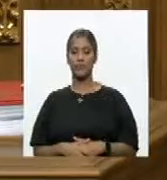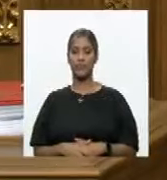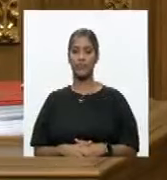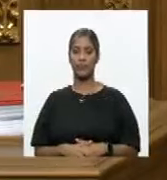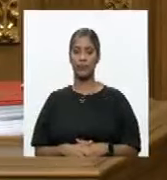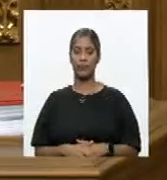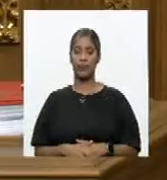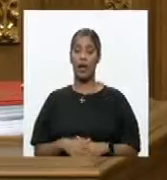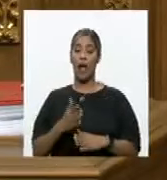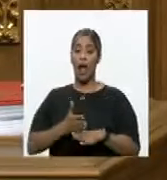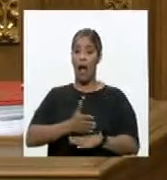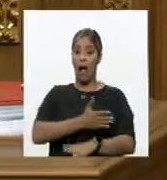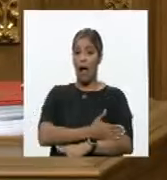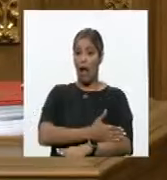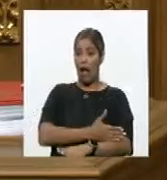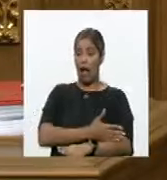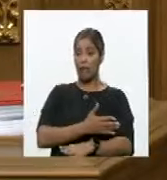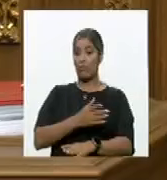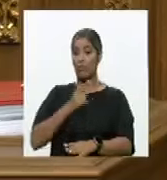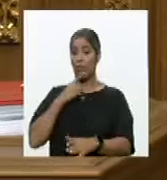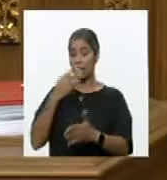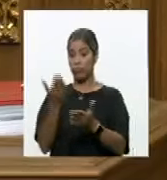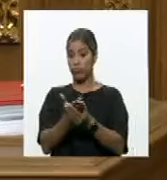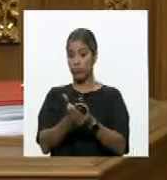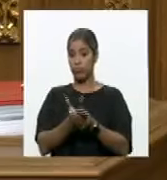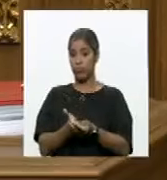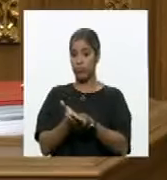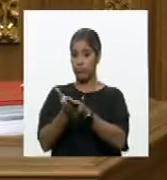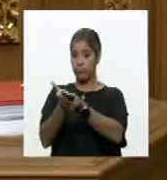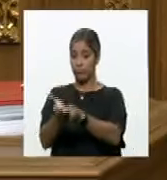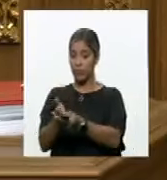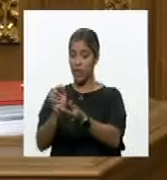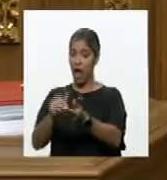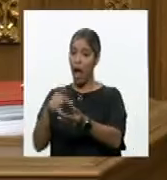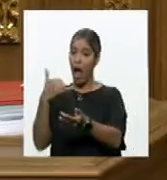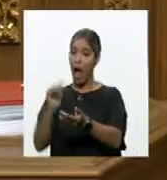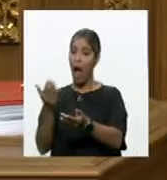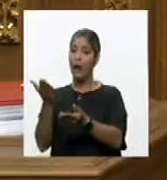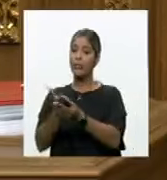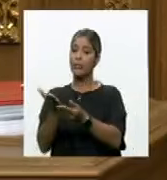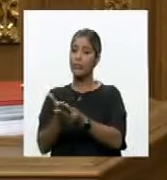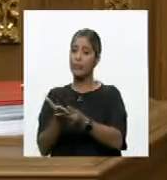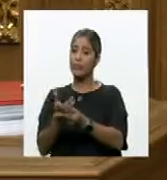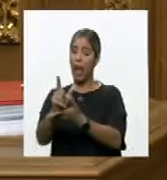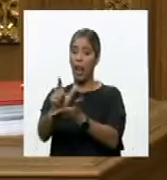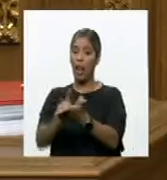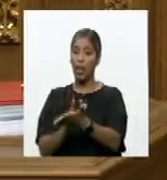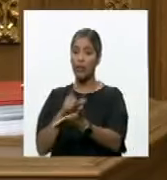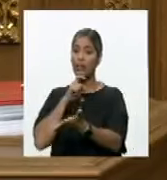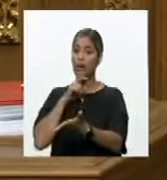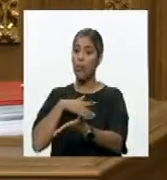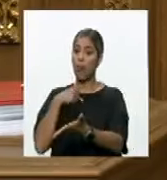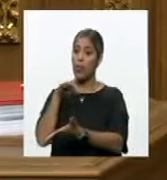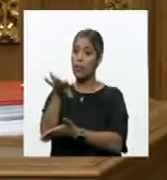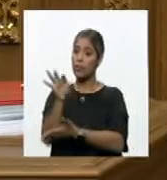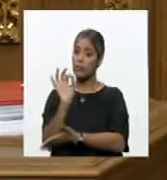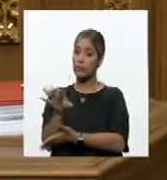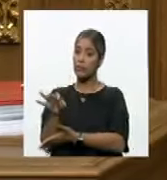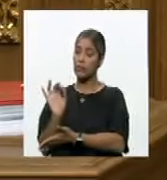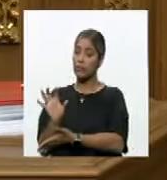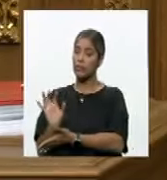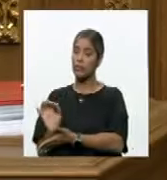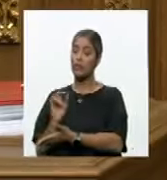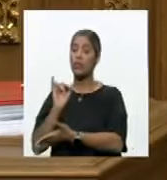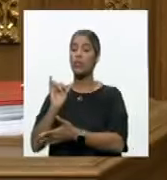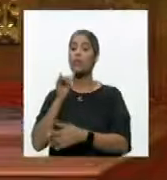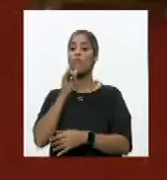Antes de consignar la carpeta con los expedientes de esos 48 ciudadanos, la lista de elegibles y el informe final